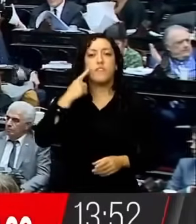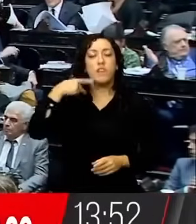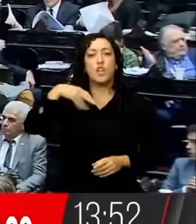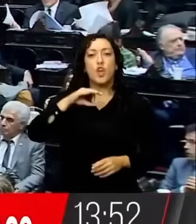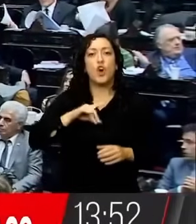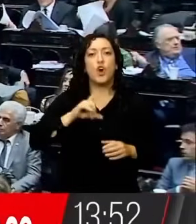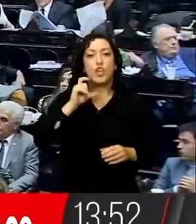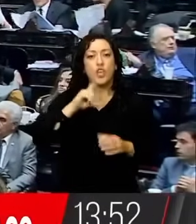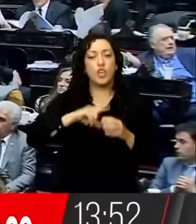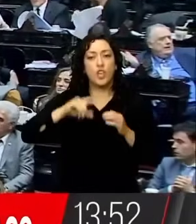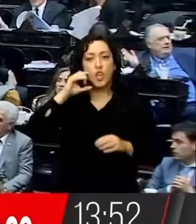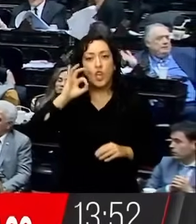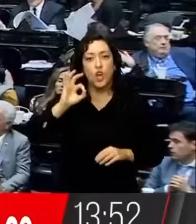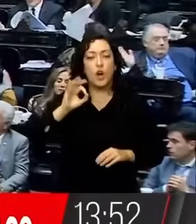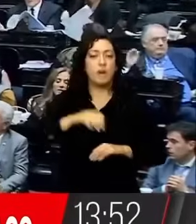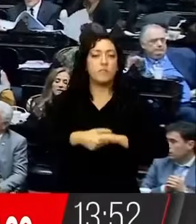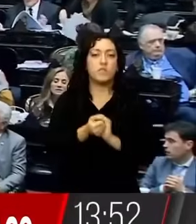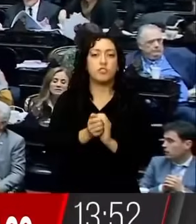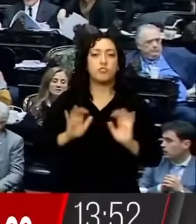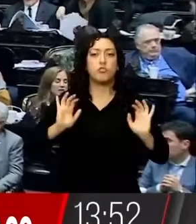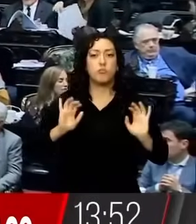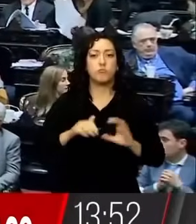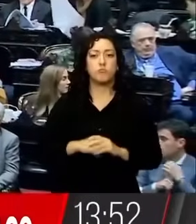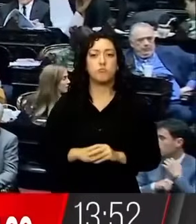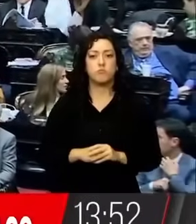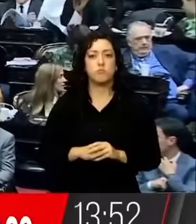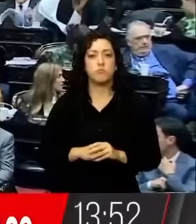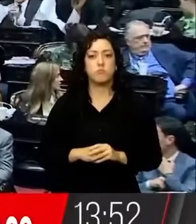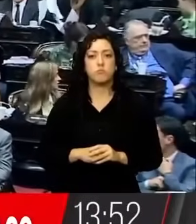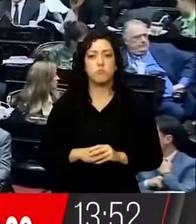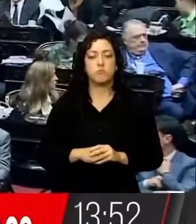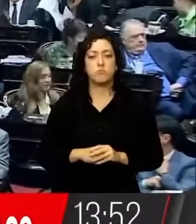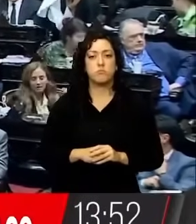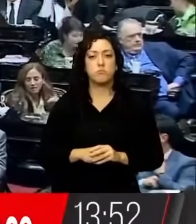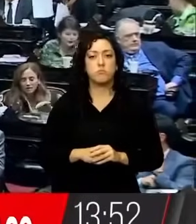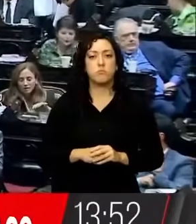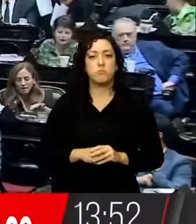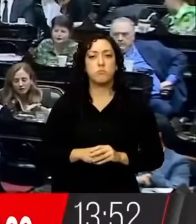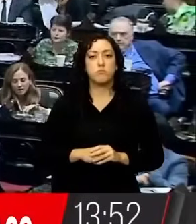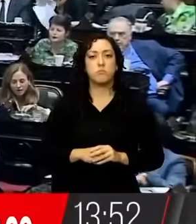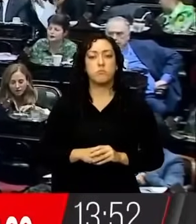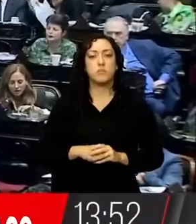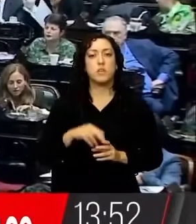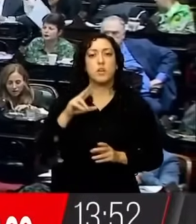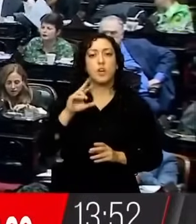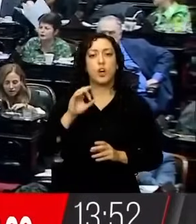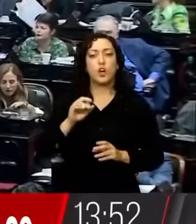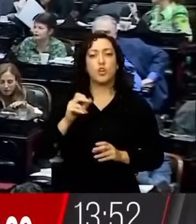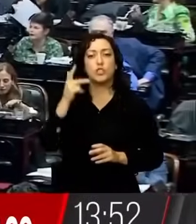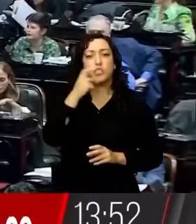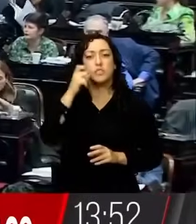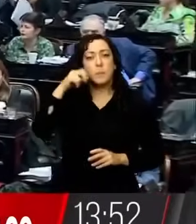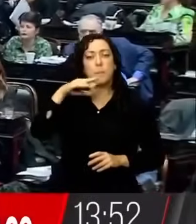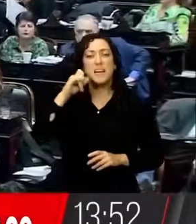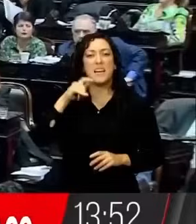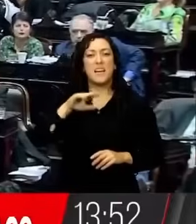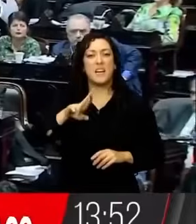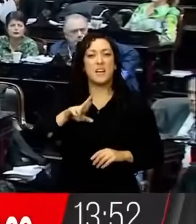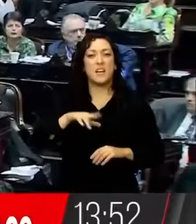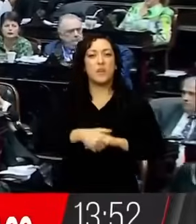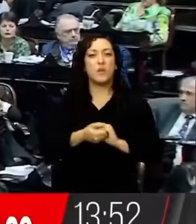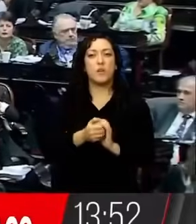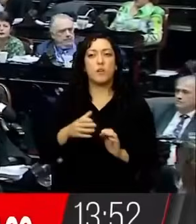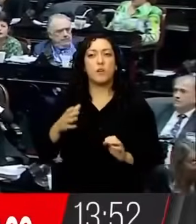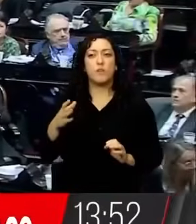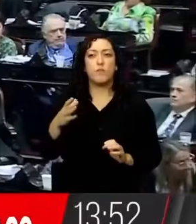Finocchio, abstención. Señora Casas. Fuerte, por favor. Rauchenberger, abstención. ¿Quién más quedó